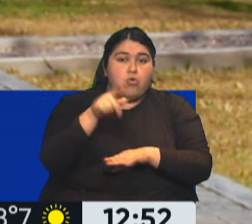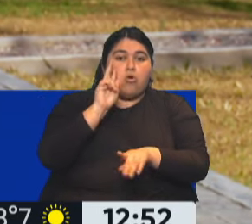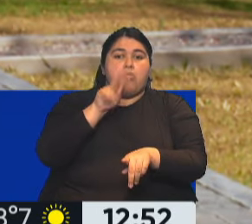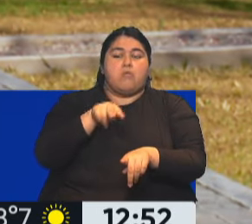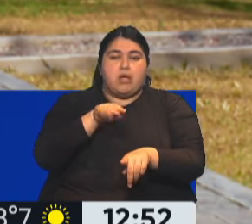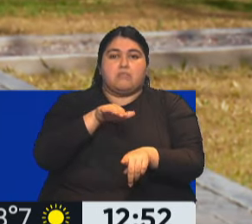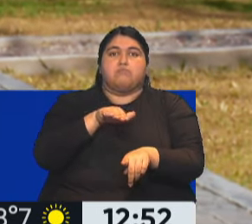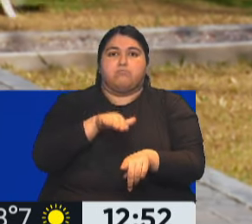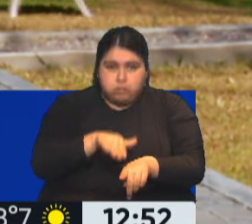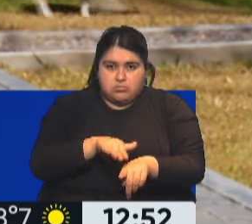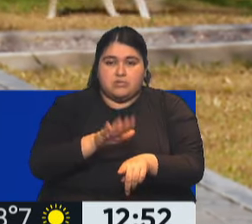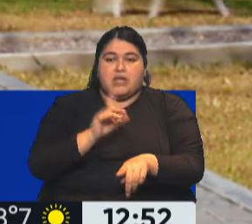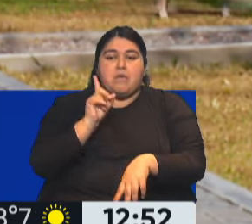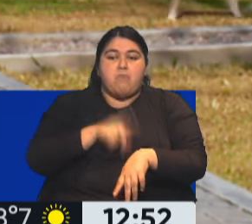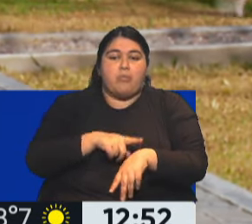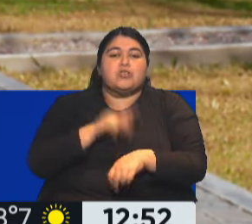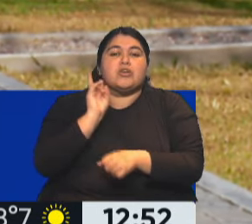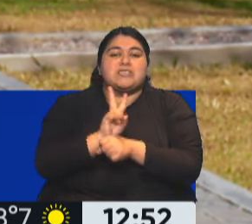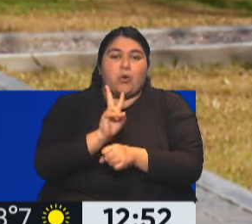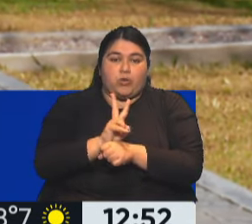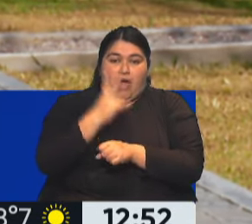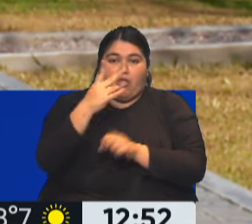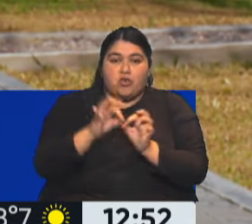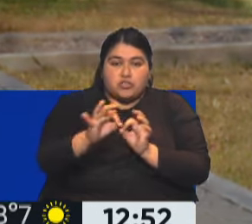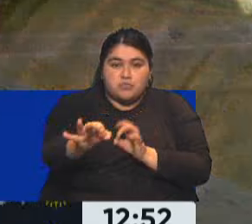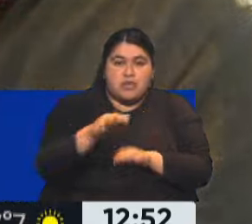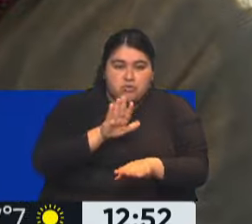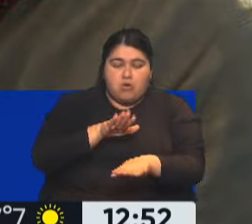se va a detener a una distancia de seguridad de 2 metros aproximadamente.